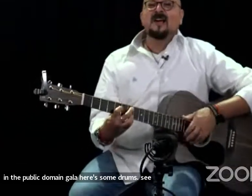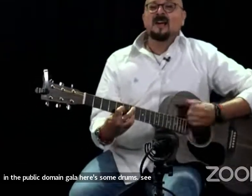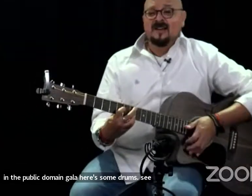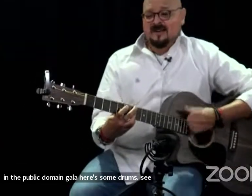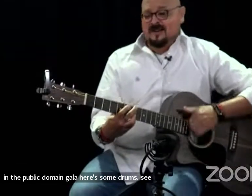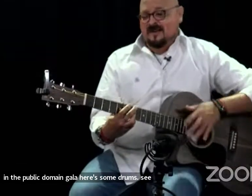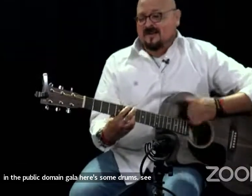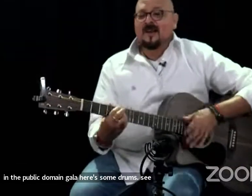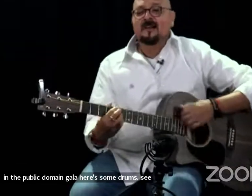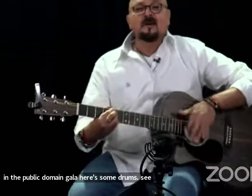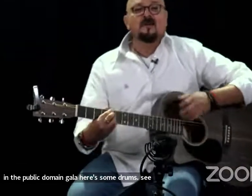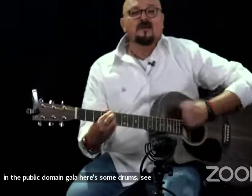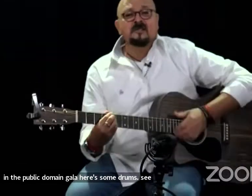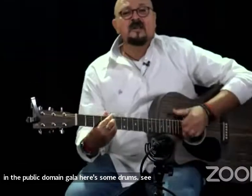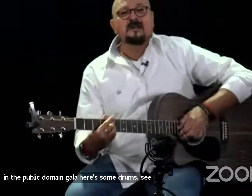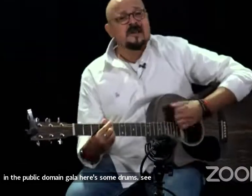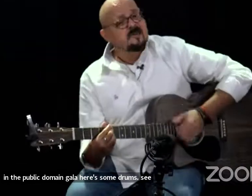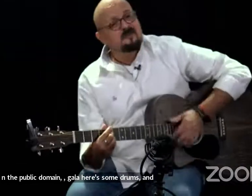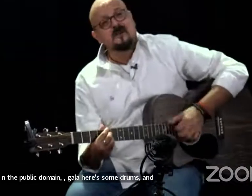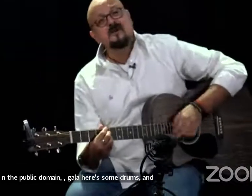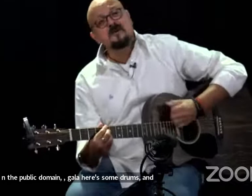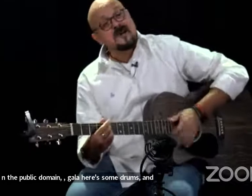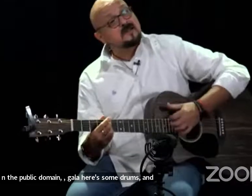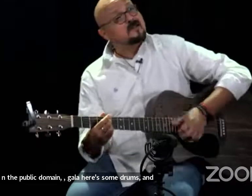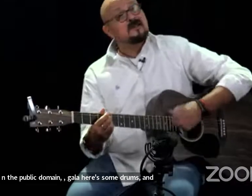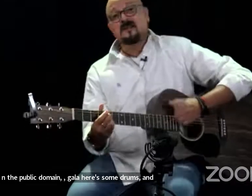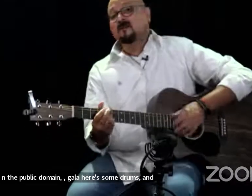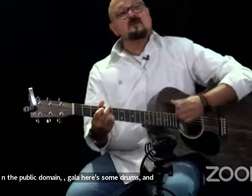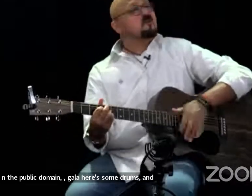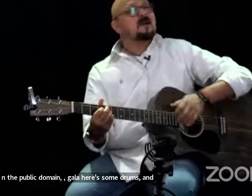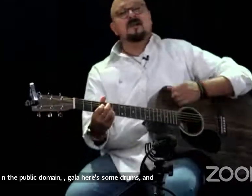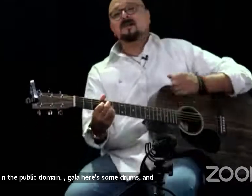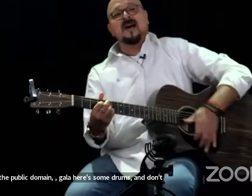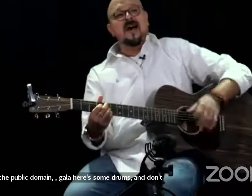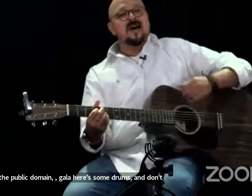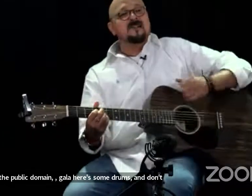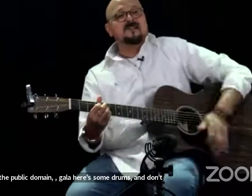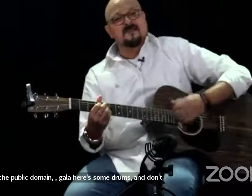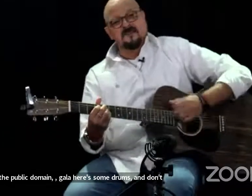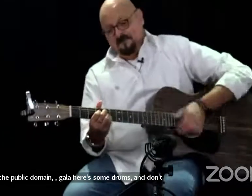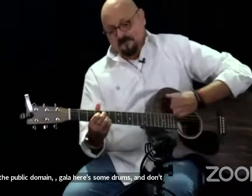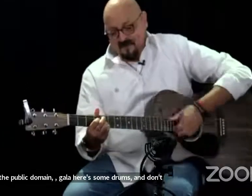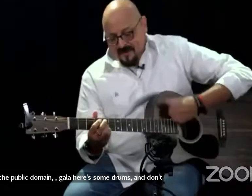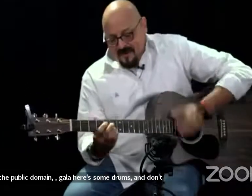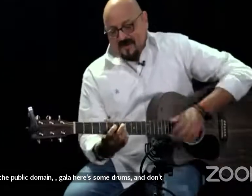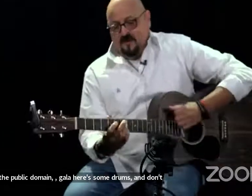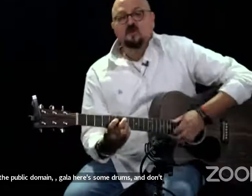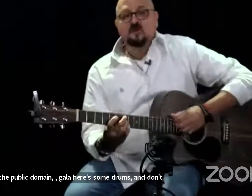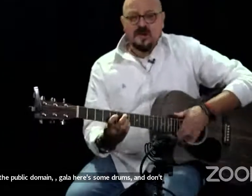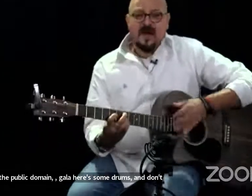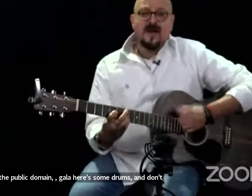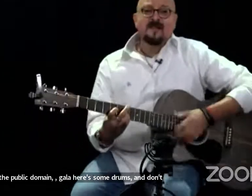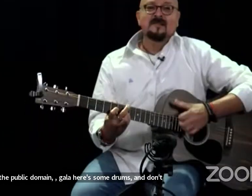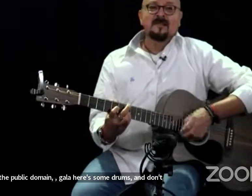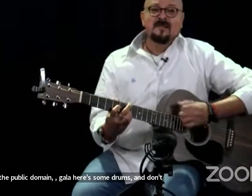Siente que todo se transforma si lo sueltas.